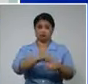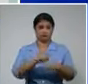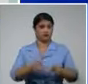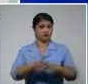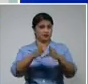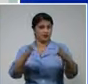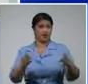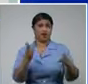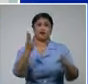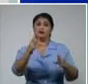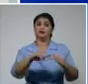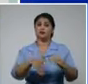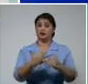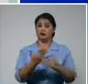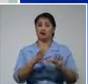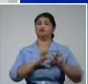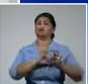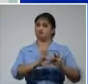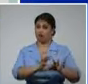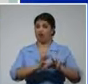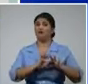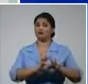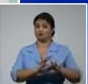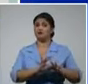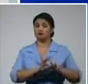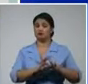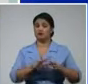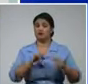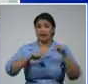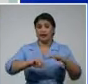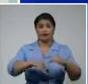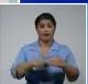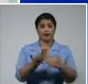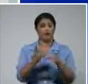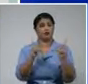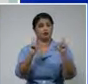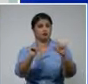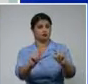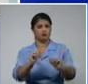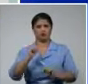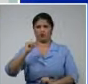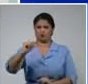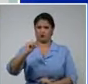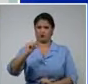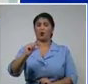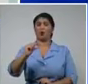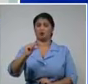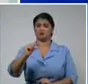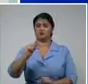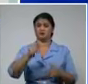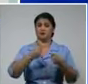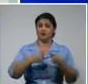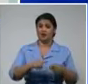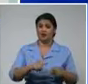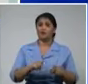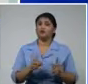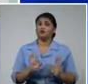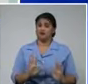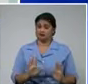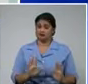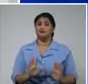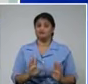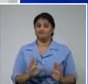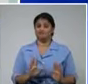de todas formas se mantiene una cifra que es como una meseta con determinados picos en un